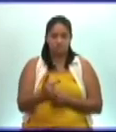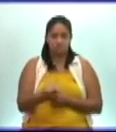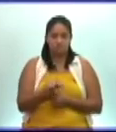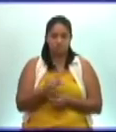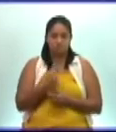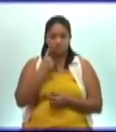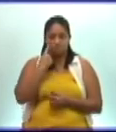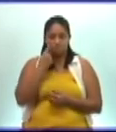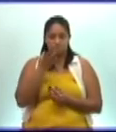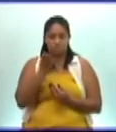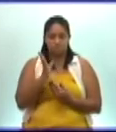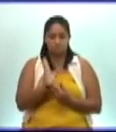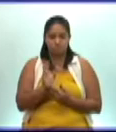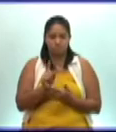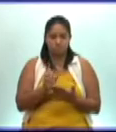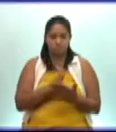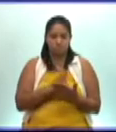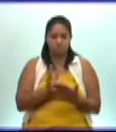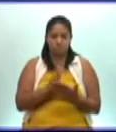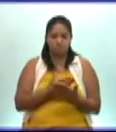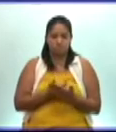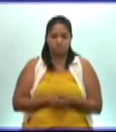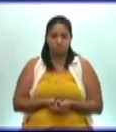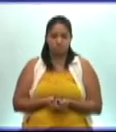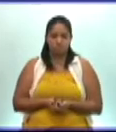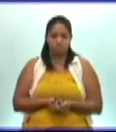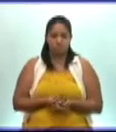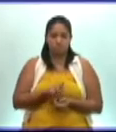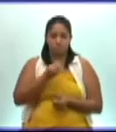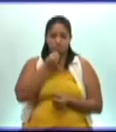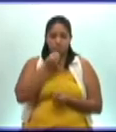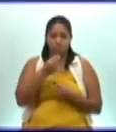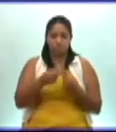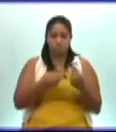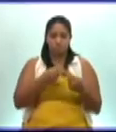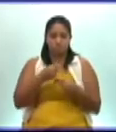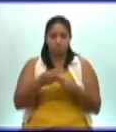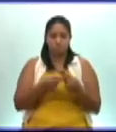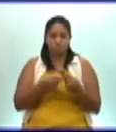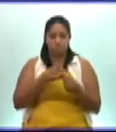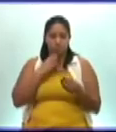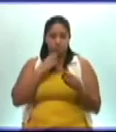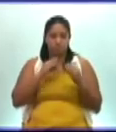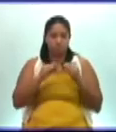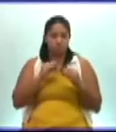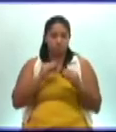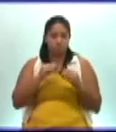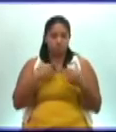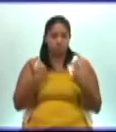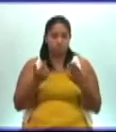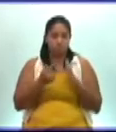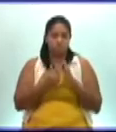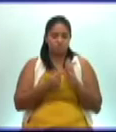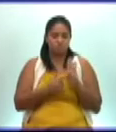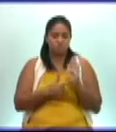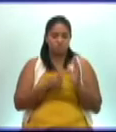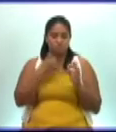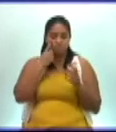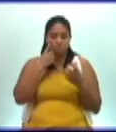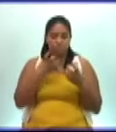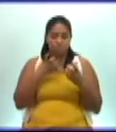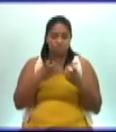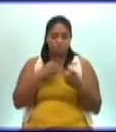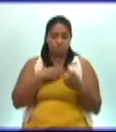que aparecen en dichas páginas para modelarlo, para discutir con ustedes cuáles son los elementos importantes que